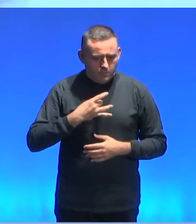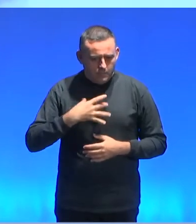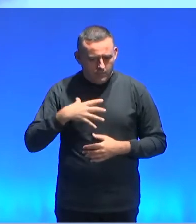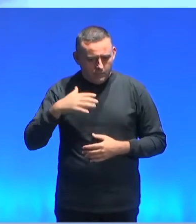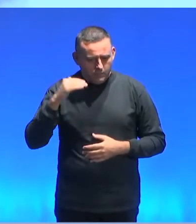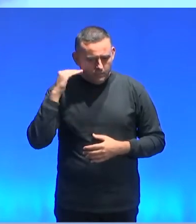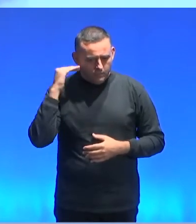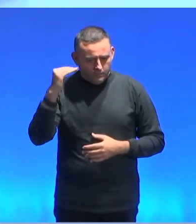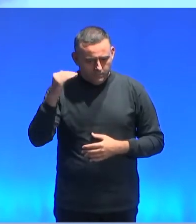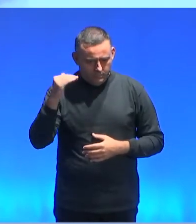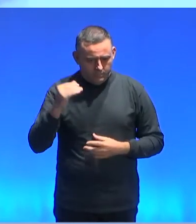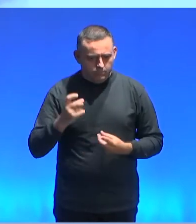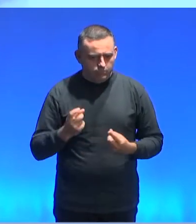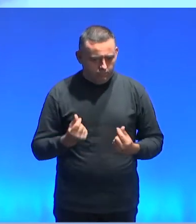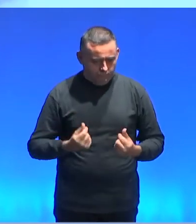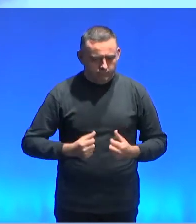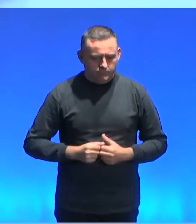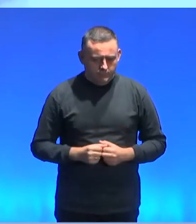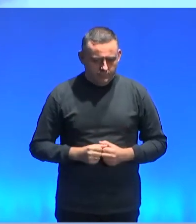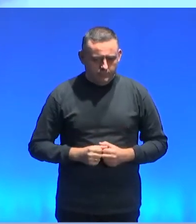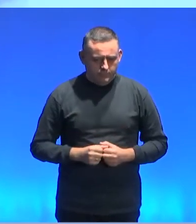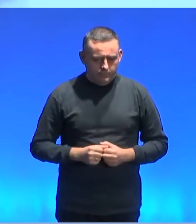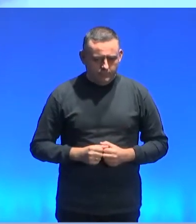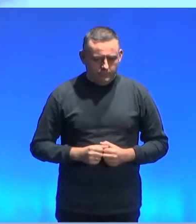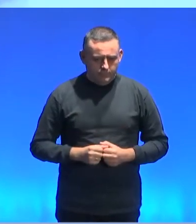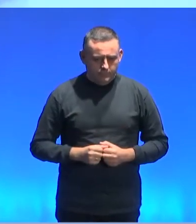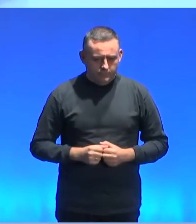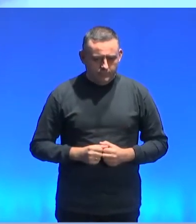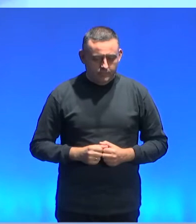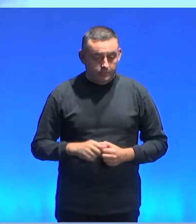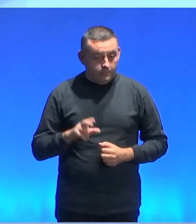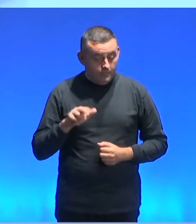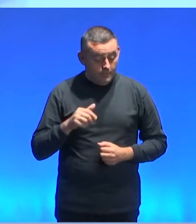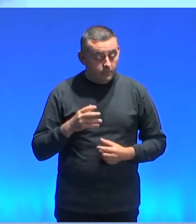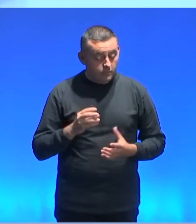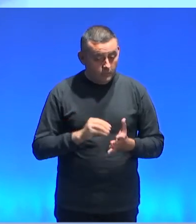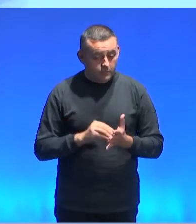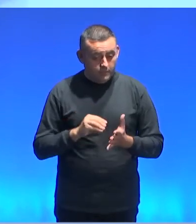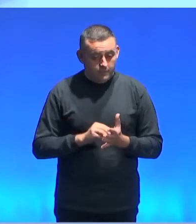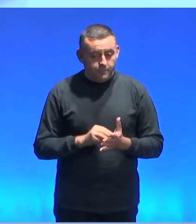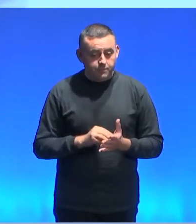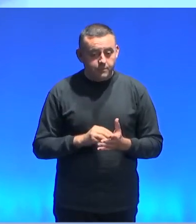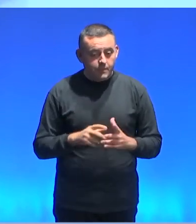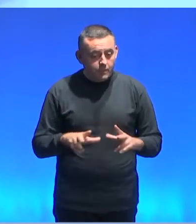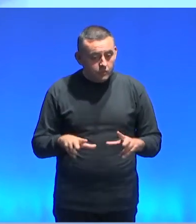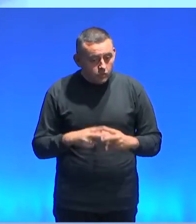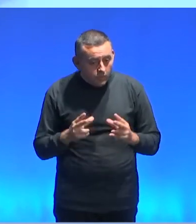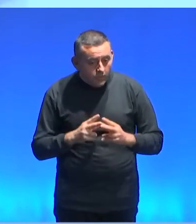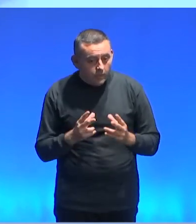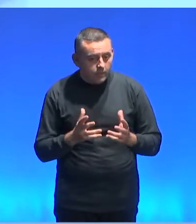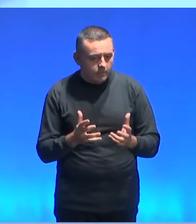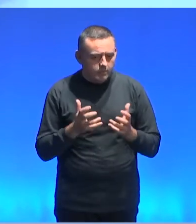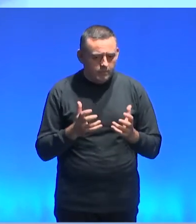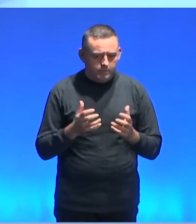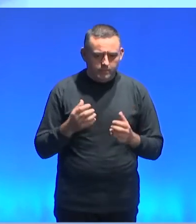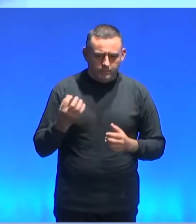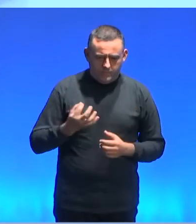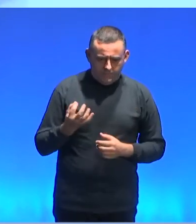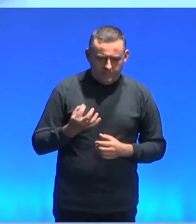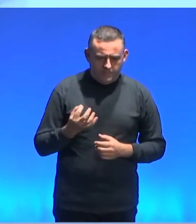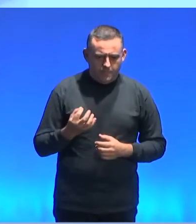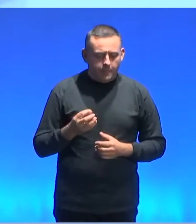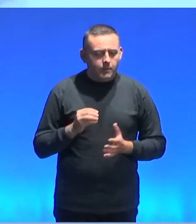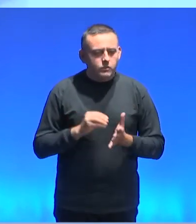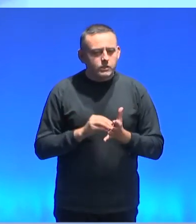¿no? Incluso la ética de la justicia, muchas veces muchos logros sociales han implicado una asemejación de